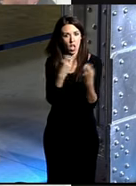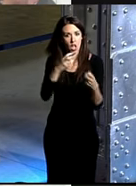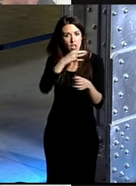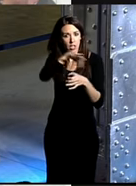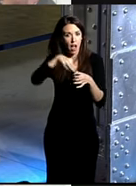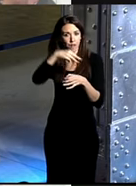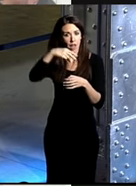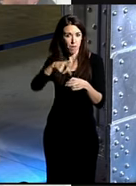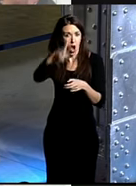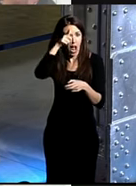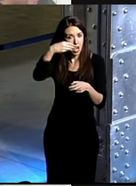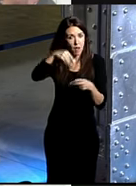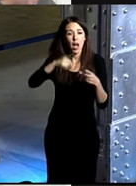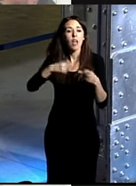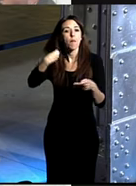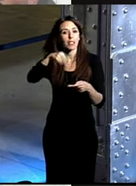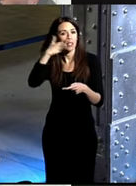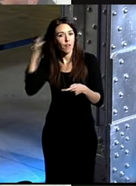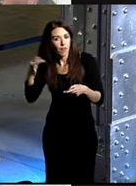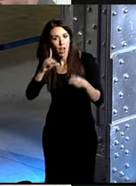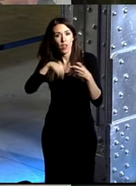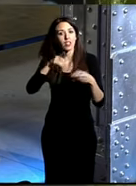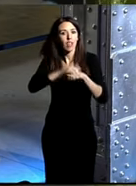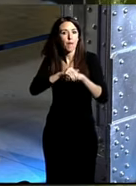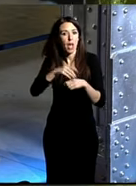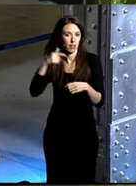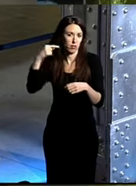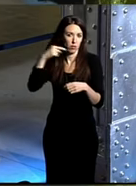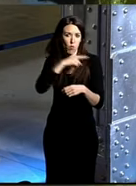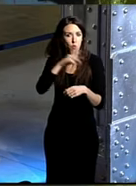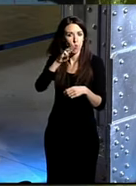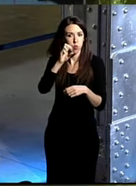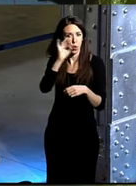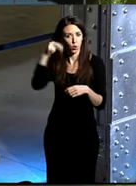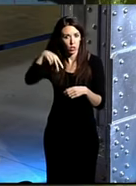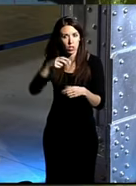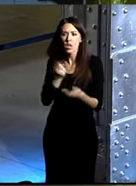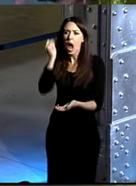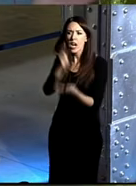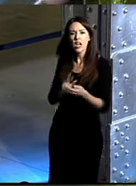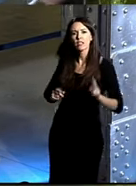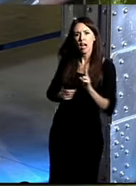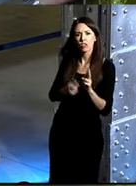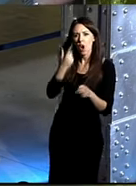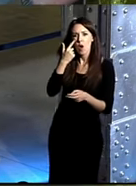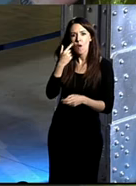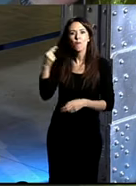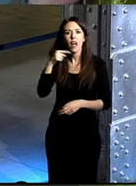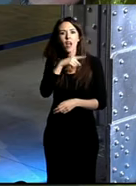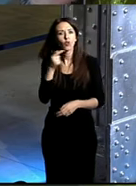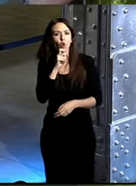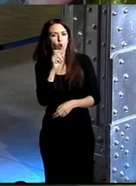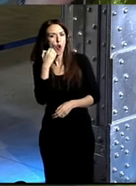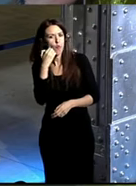canciller Merkel, el presidente de Francia, Hollande, y nuestro querido amigo Vladimir Putin. Y lo están retando a Putin. Y miren cómo reacciona